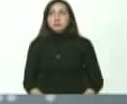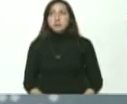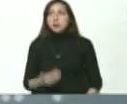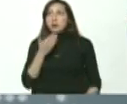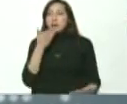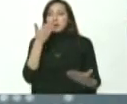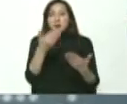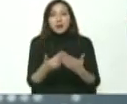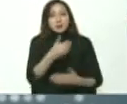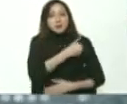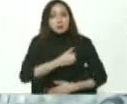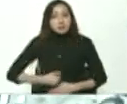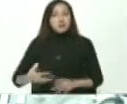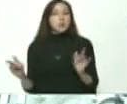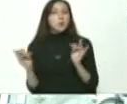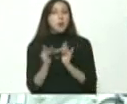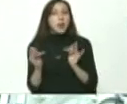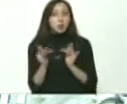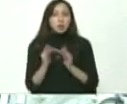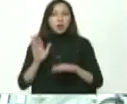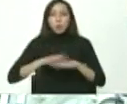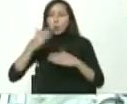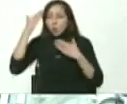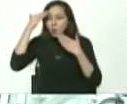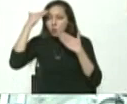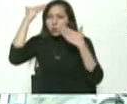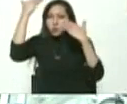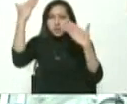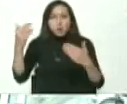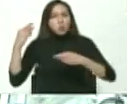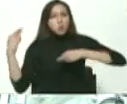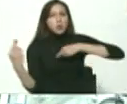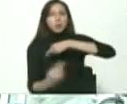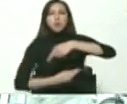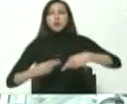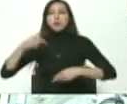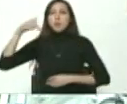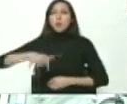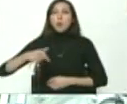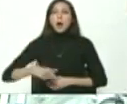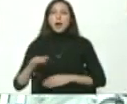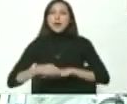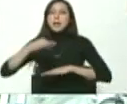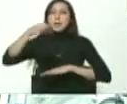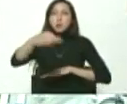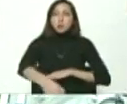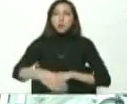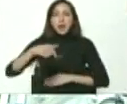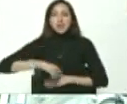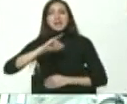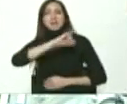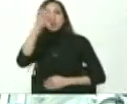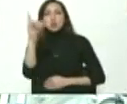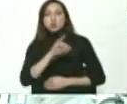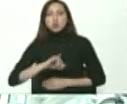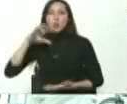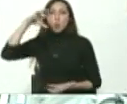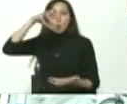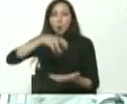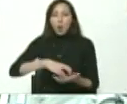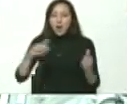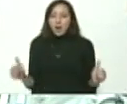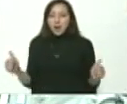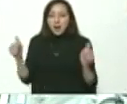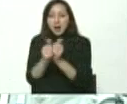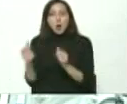Gracias, presidente, por el pase. Un saludo ancestral y revolucionario desde el municipio Semprún, desde el estado Zulia, en compañía de